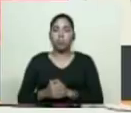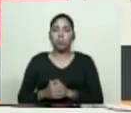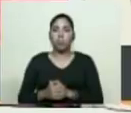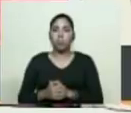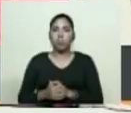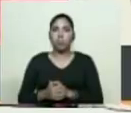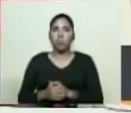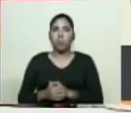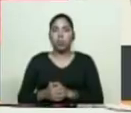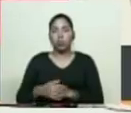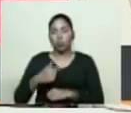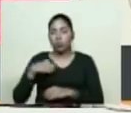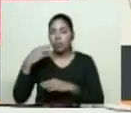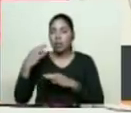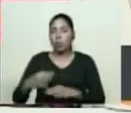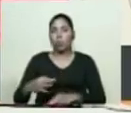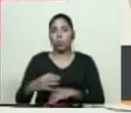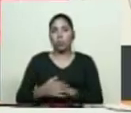Estoy seguro, hay